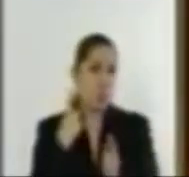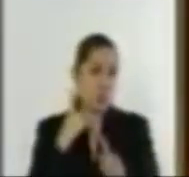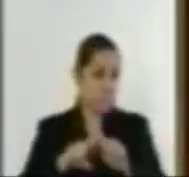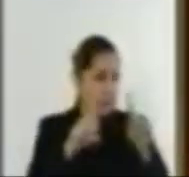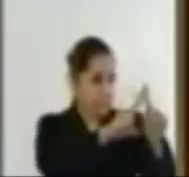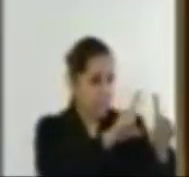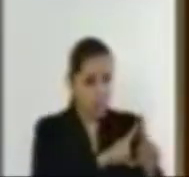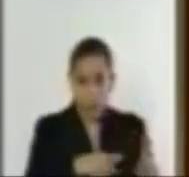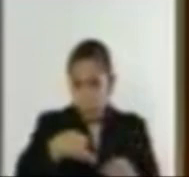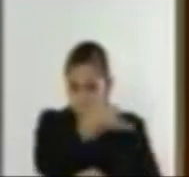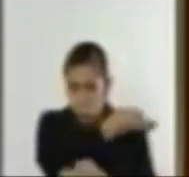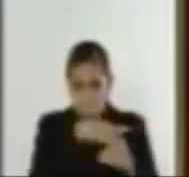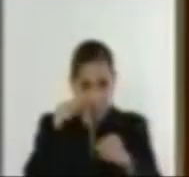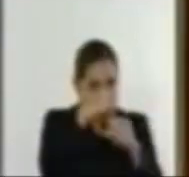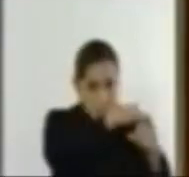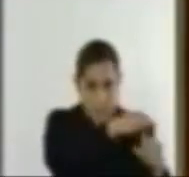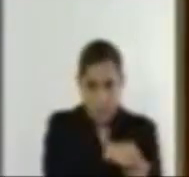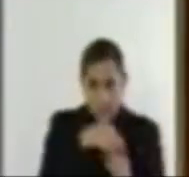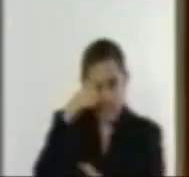ha sido la evolución del tema.